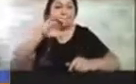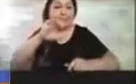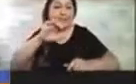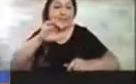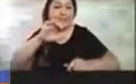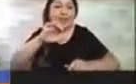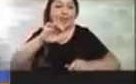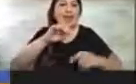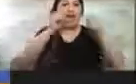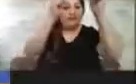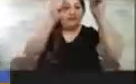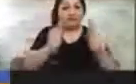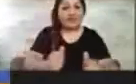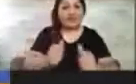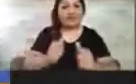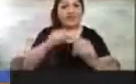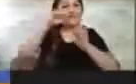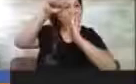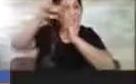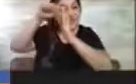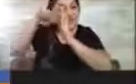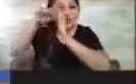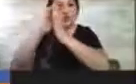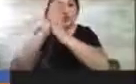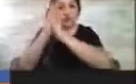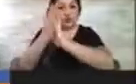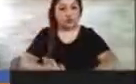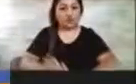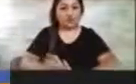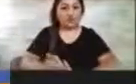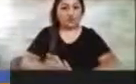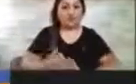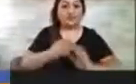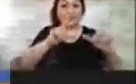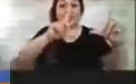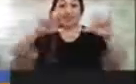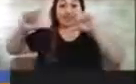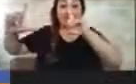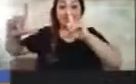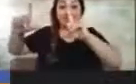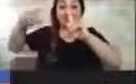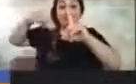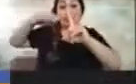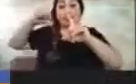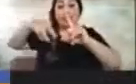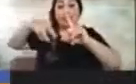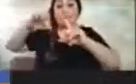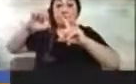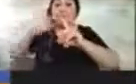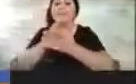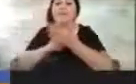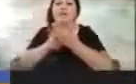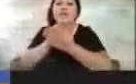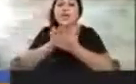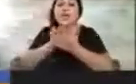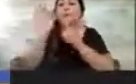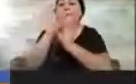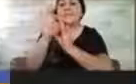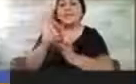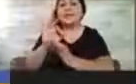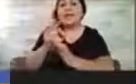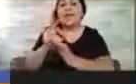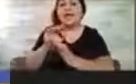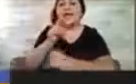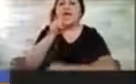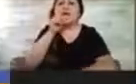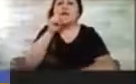todo. A la derecha hay un meme, la descripción sería como pollito amarillo golpeando la mesa